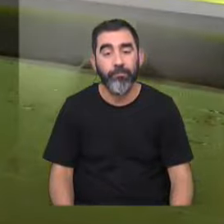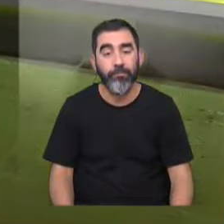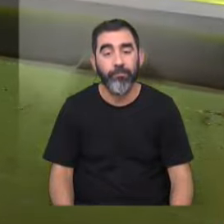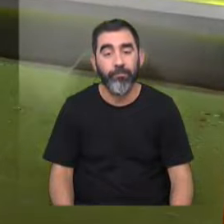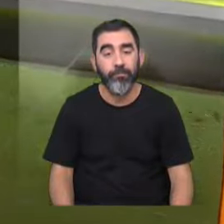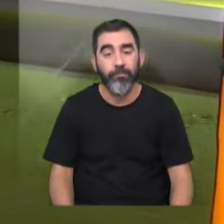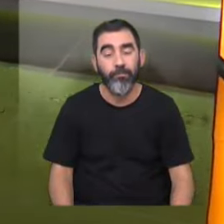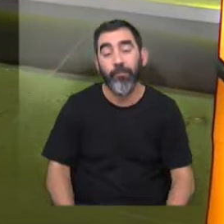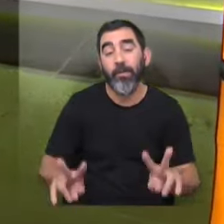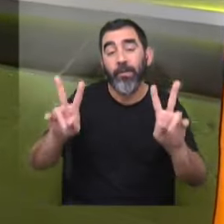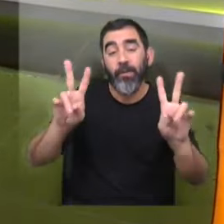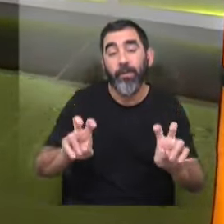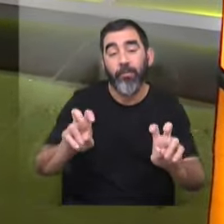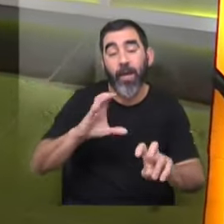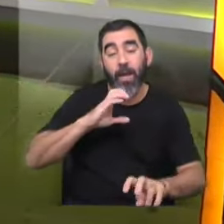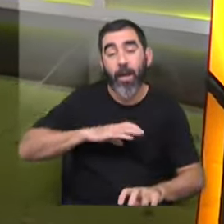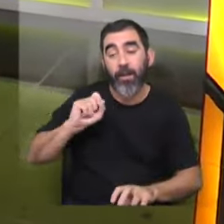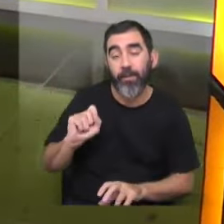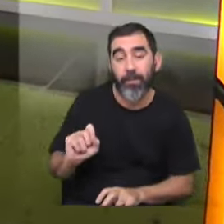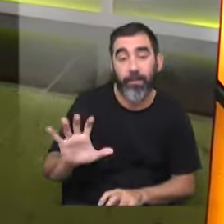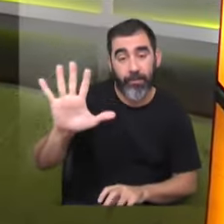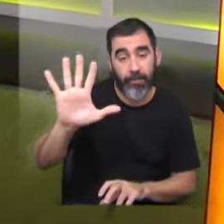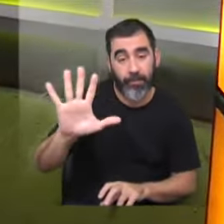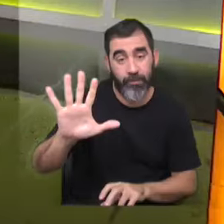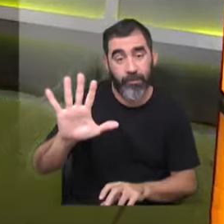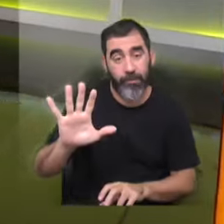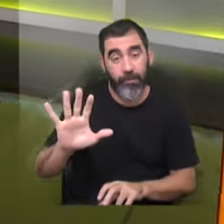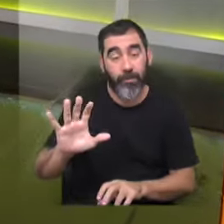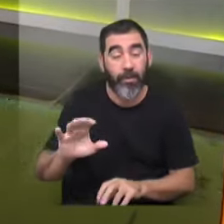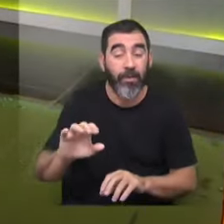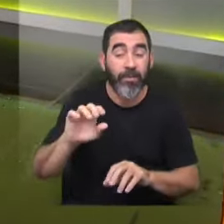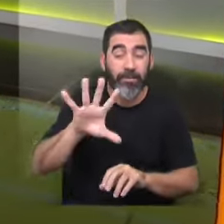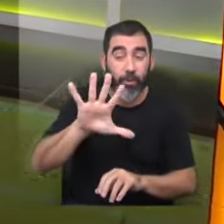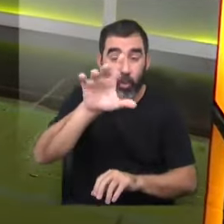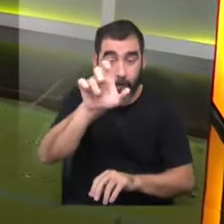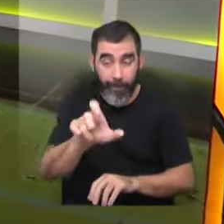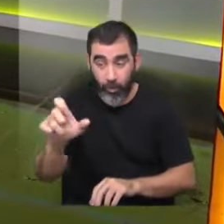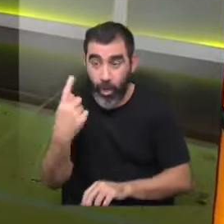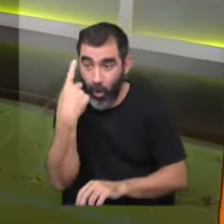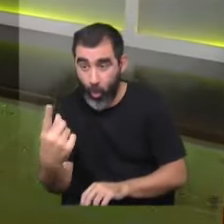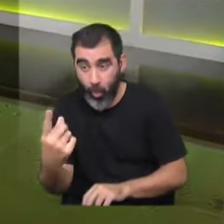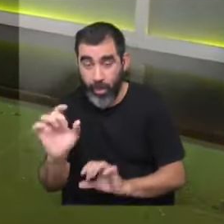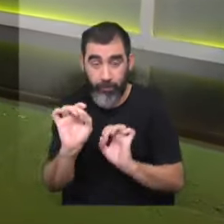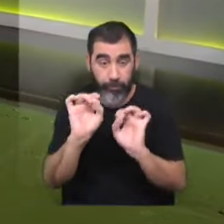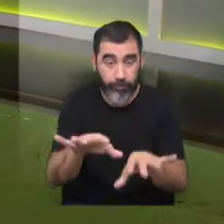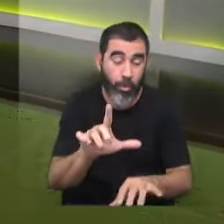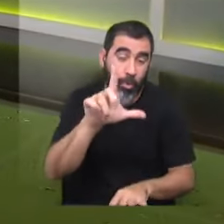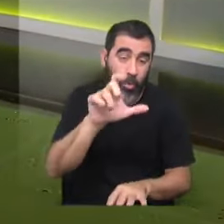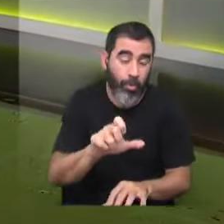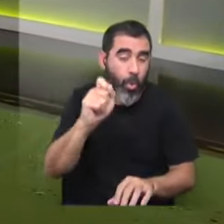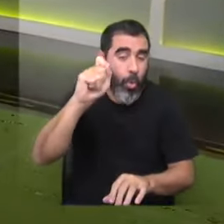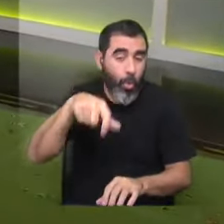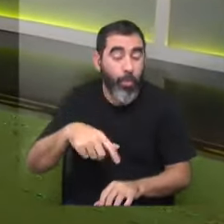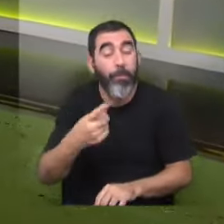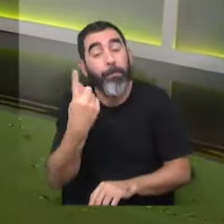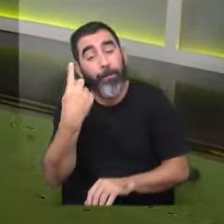Y si estamos hablando de una característica que se da en una de cada 5 personas, indudablemente que es algo muy común,